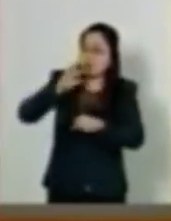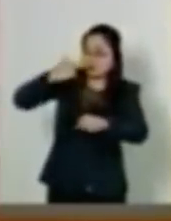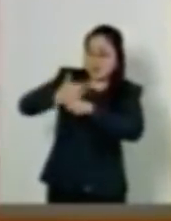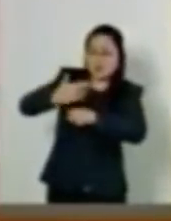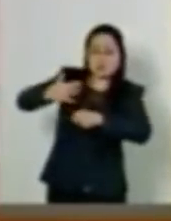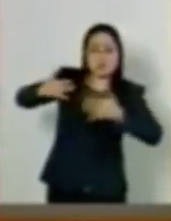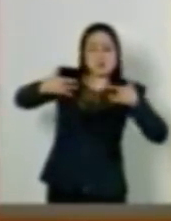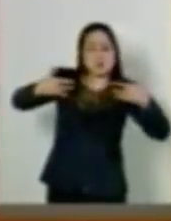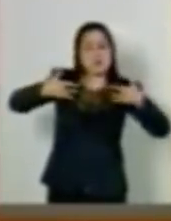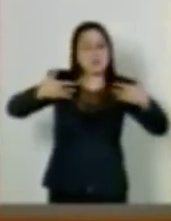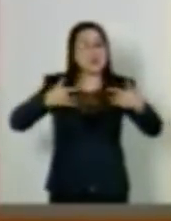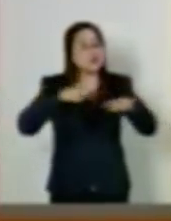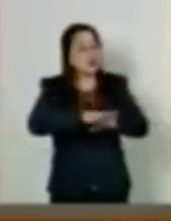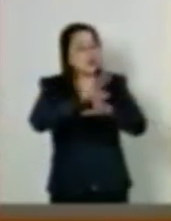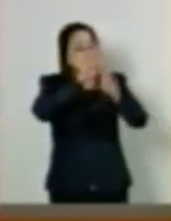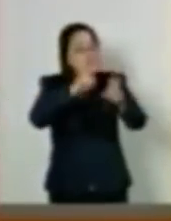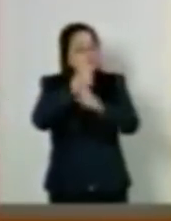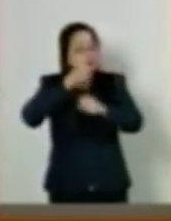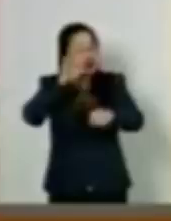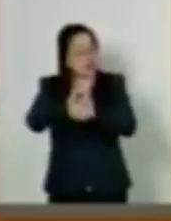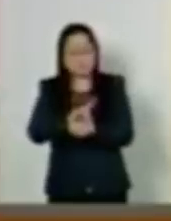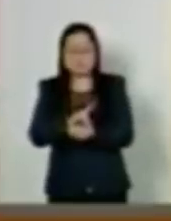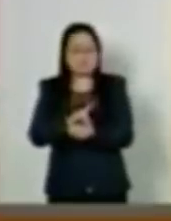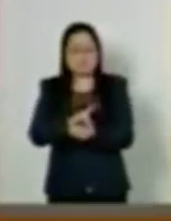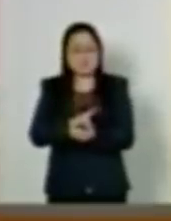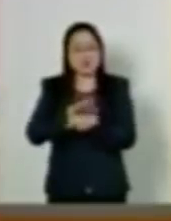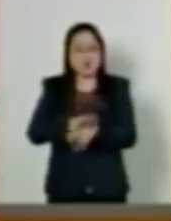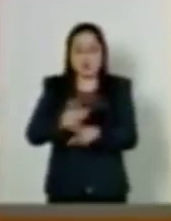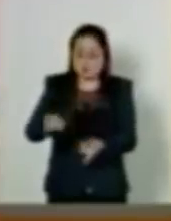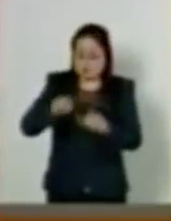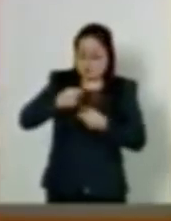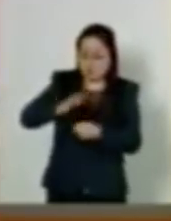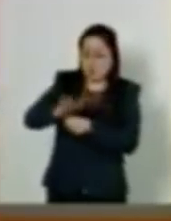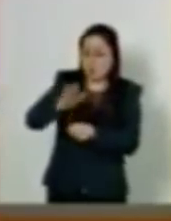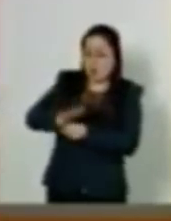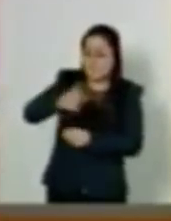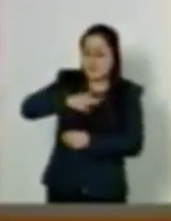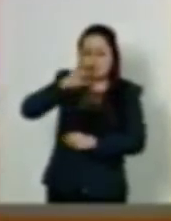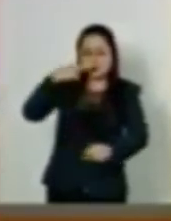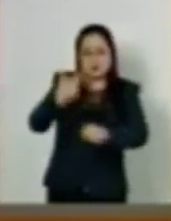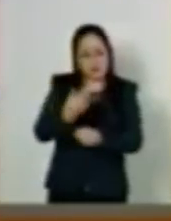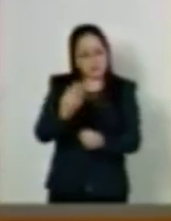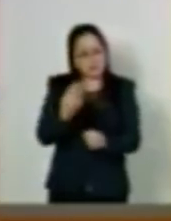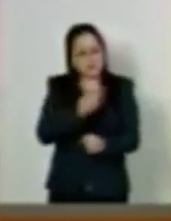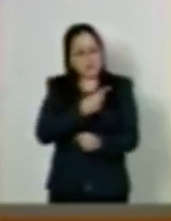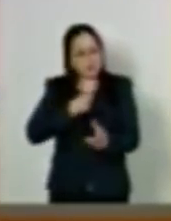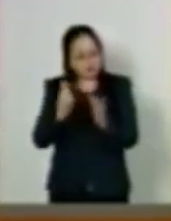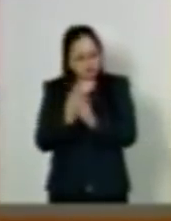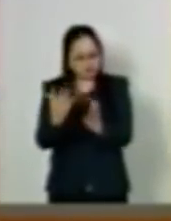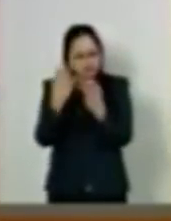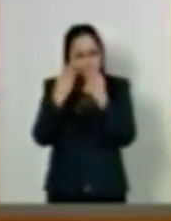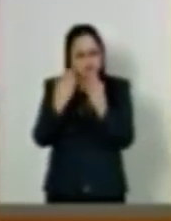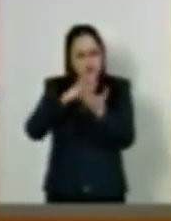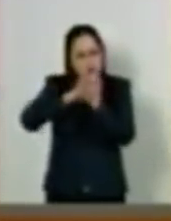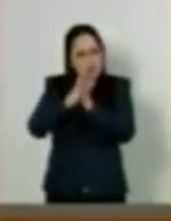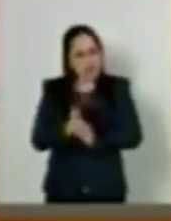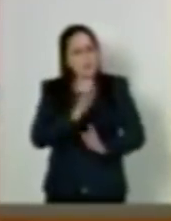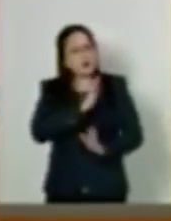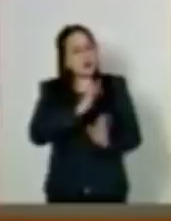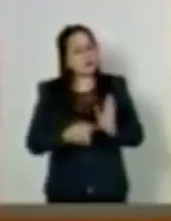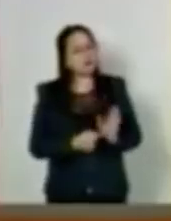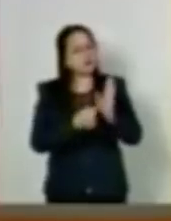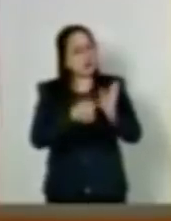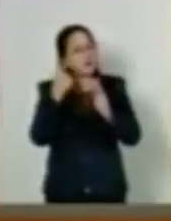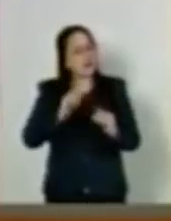responsabilidades constitucionales en materia de seguridad pública, en vez de asumir su obligación de capacitar y poner a las fuerzas